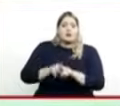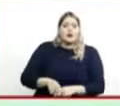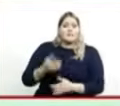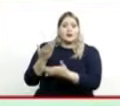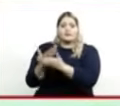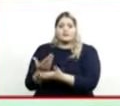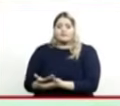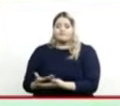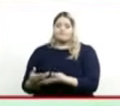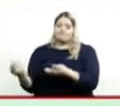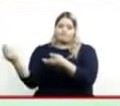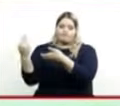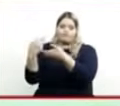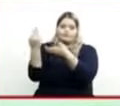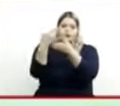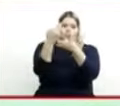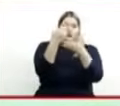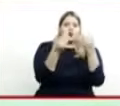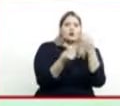e internacional.